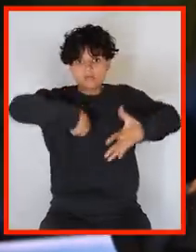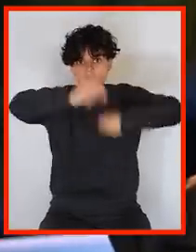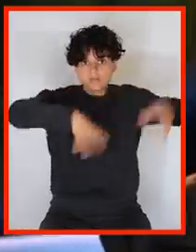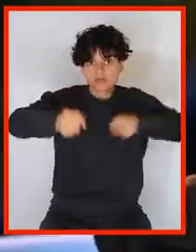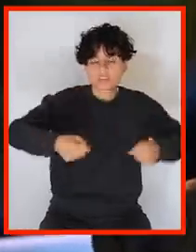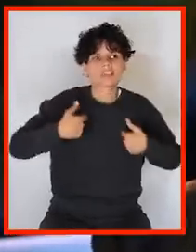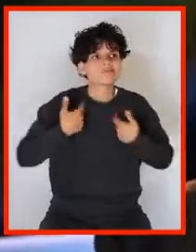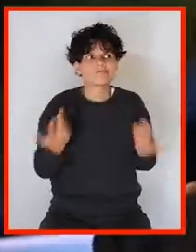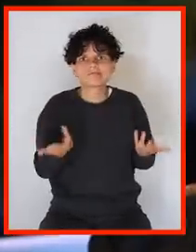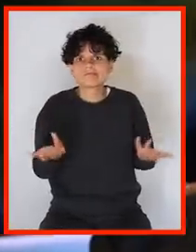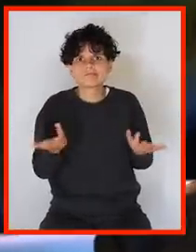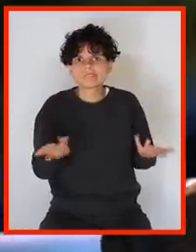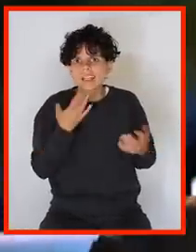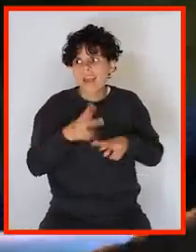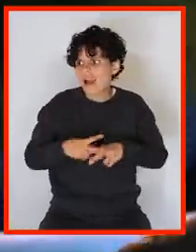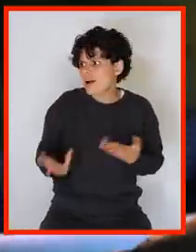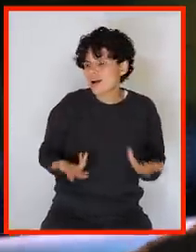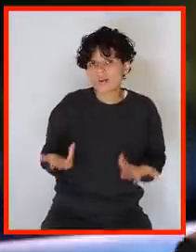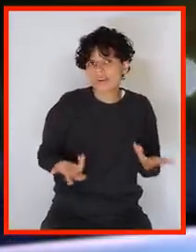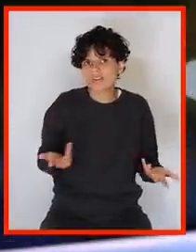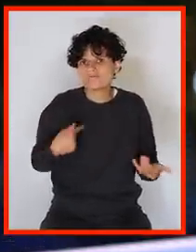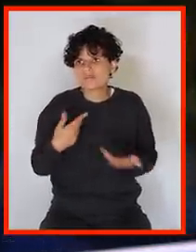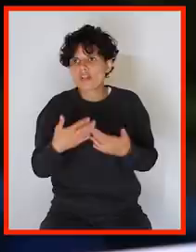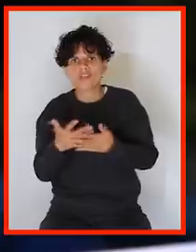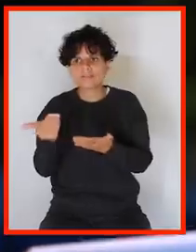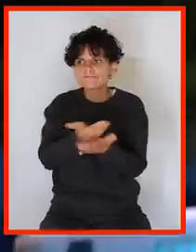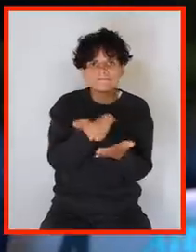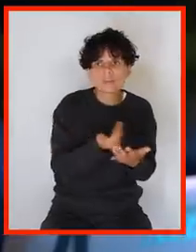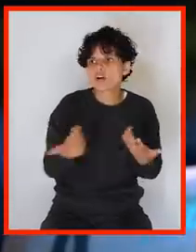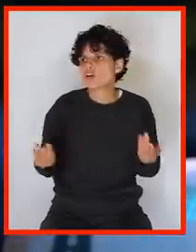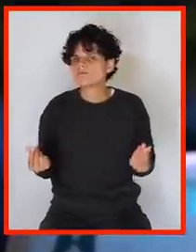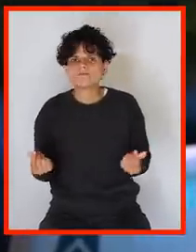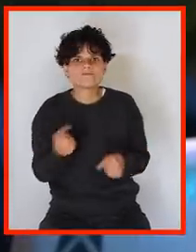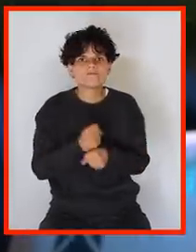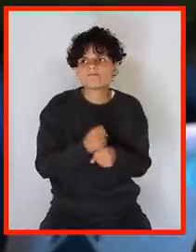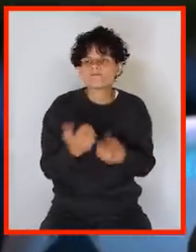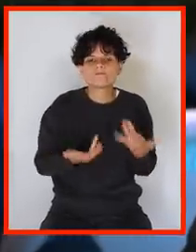¿Cómo me movilizo? ¿Cómo salgo? ¿Cómo hago las cosas? Y...